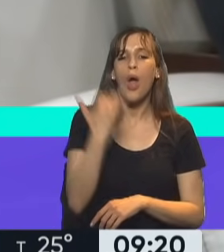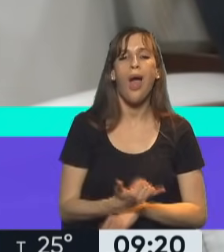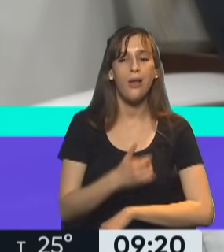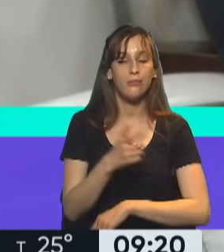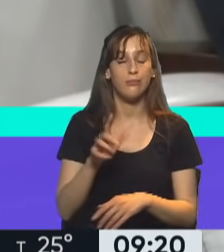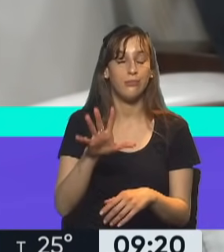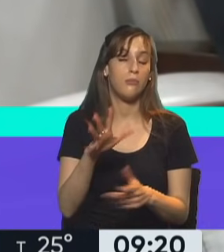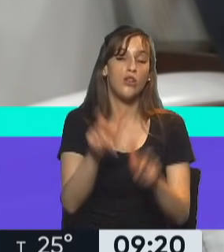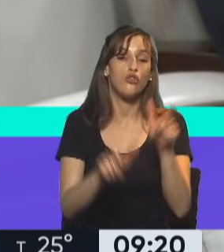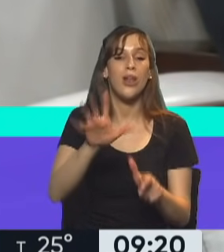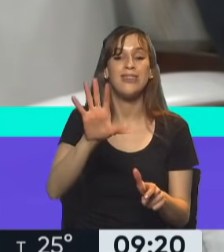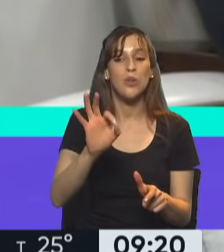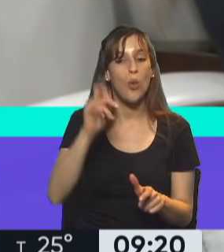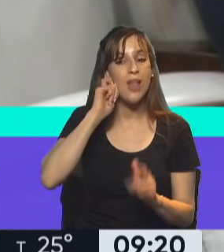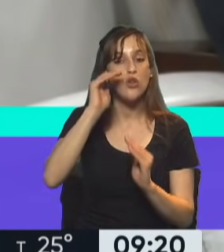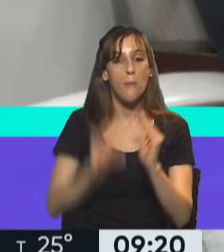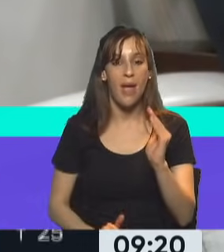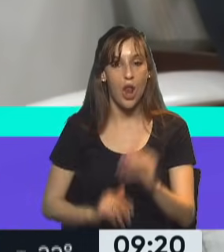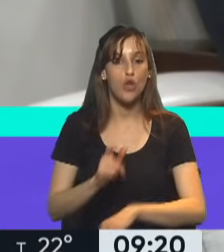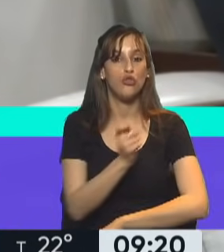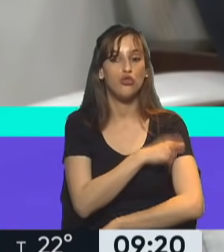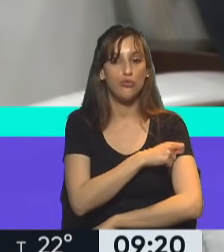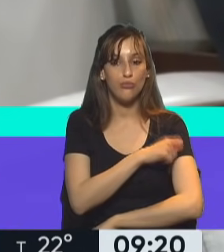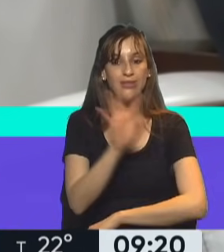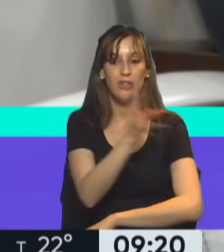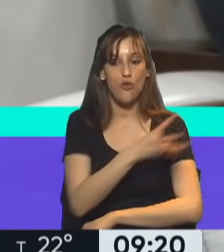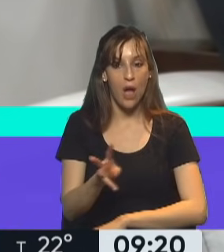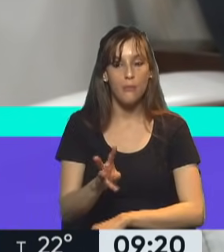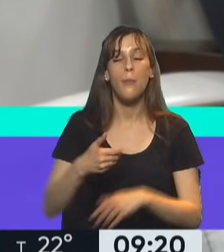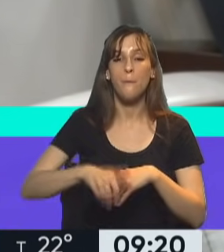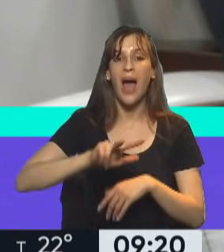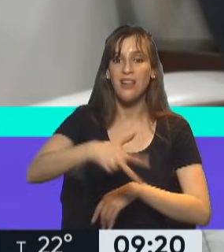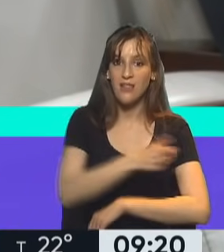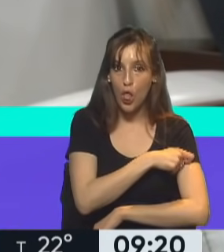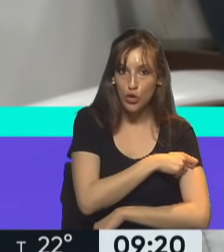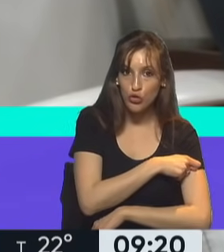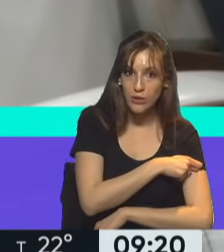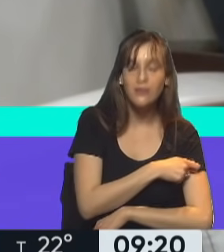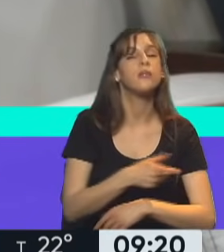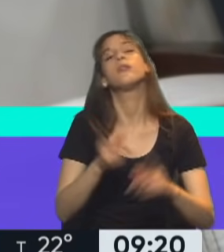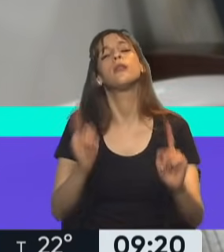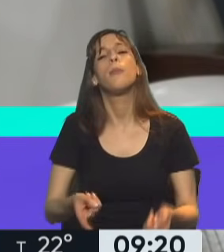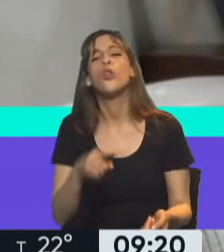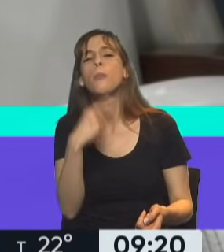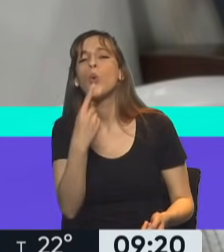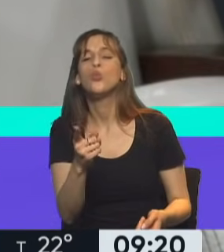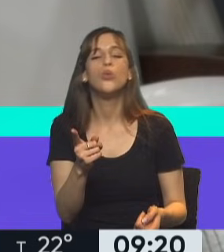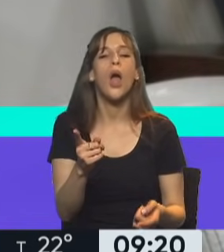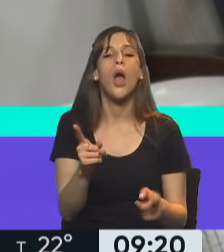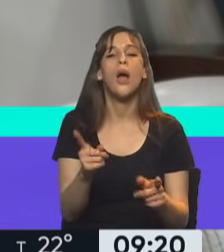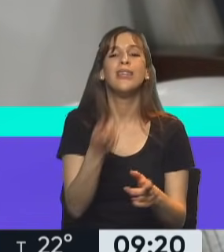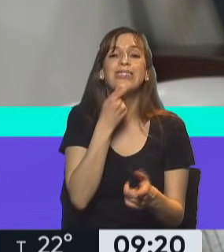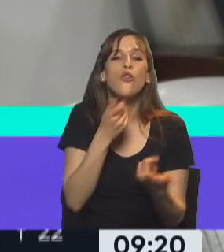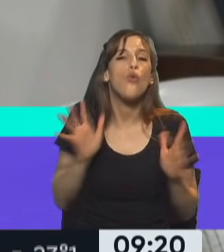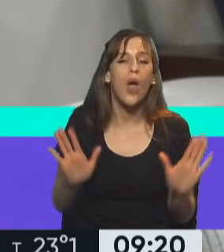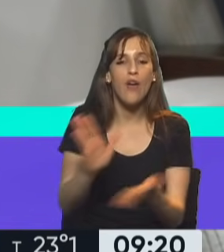años también vamos a recibir tercera dosis. Y la segunda es, ¿qué riesgo mide el gobierno, el Ministerio de Salud, que hay de abrir las fronteras